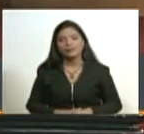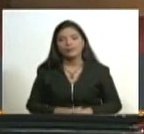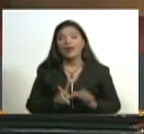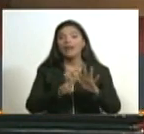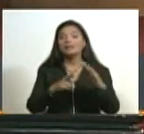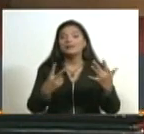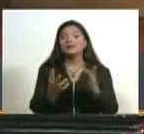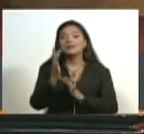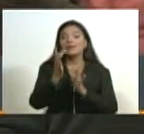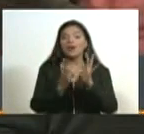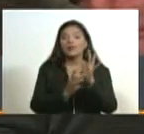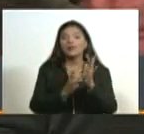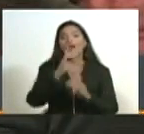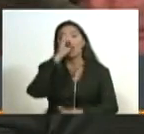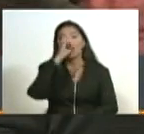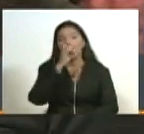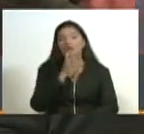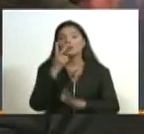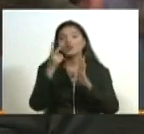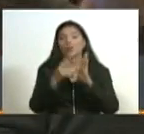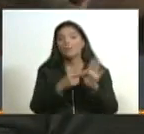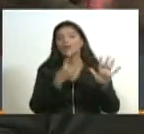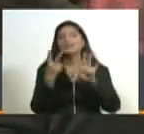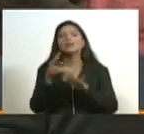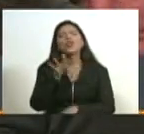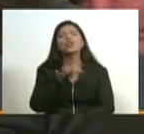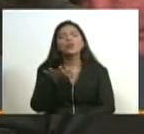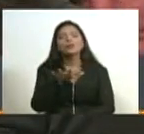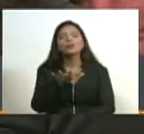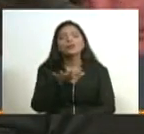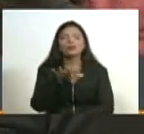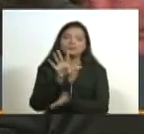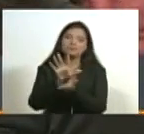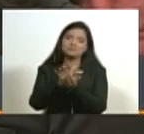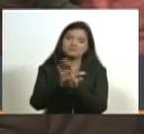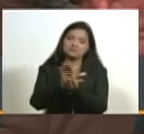de abril del año 2007, ¿dónde? En Margarita.